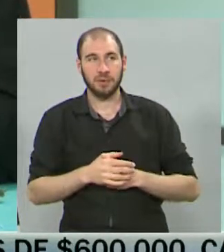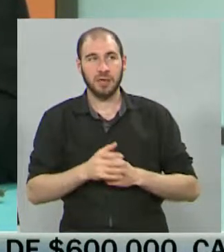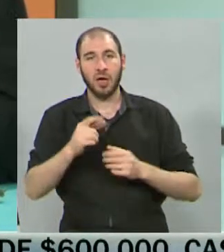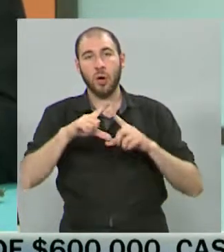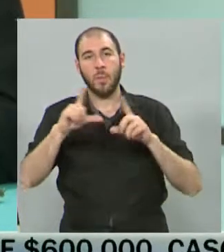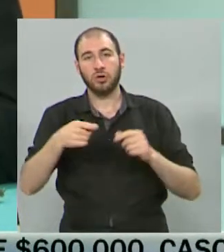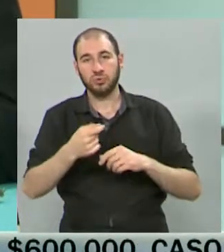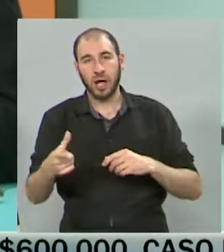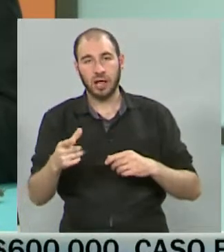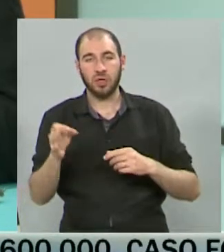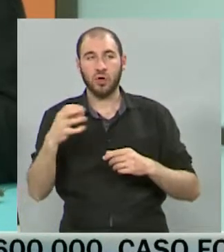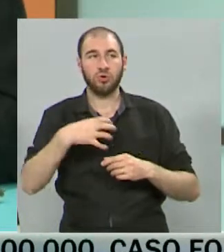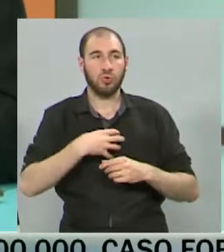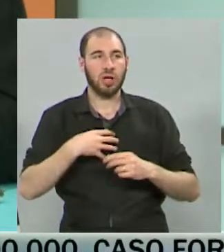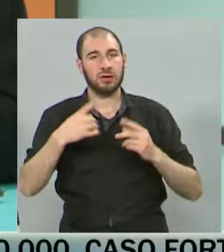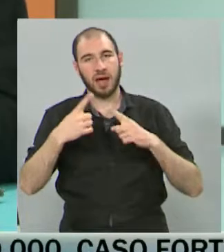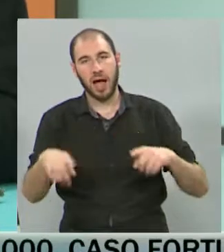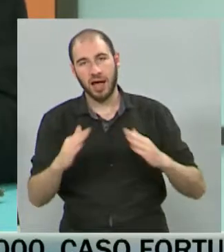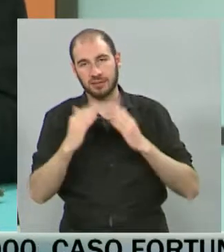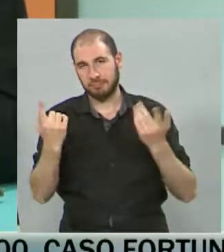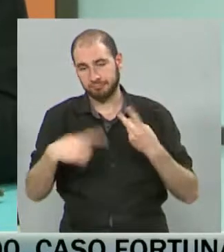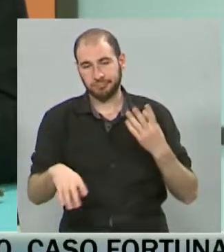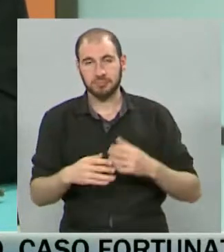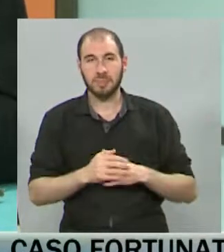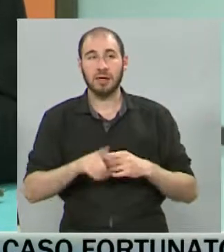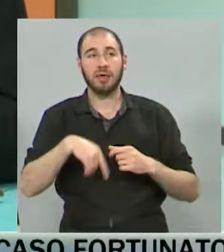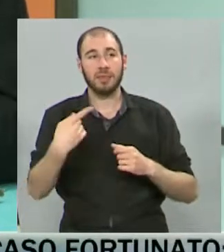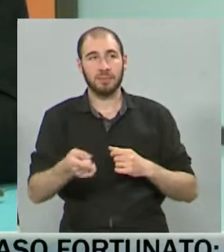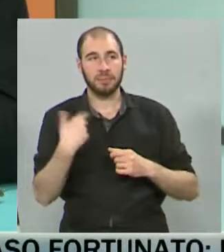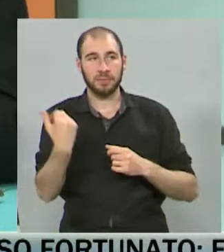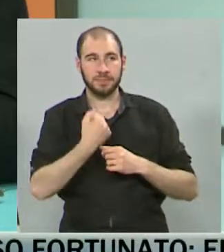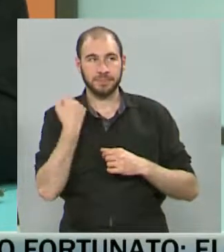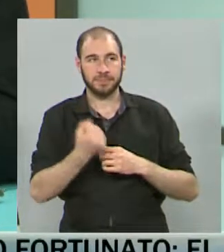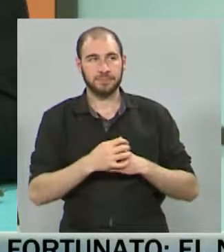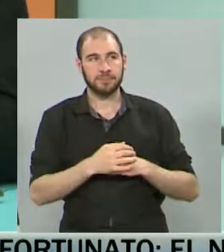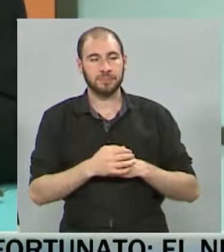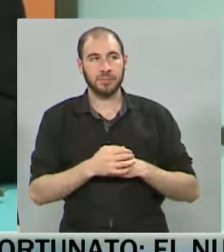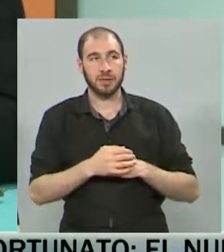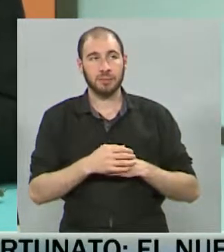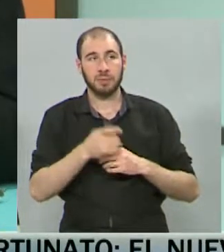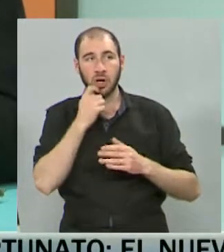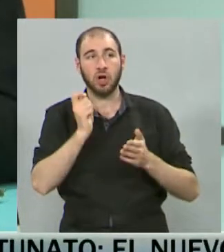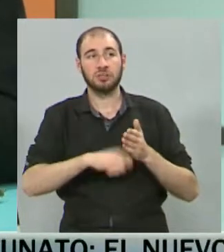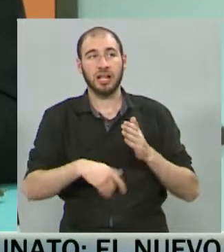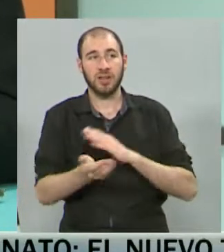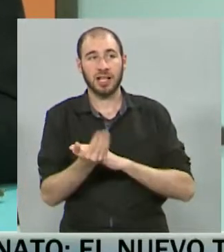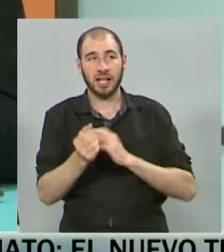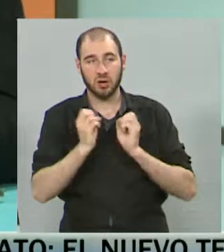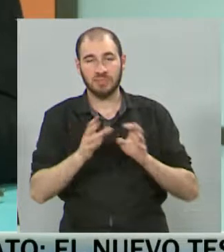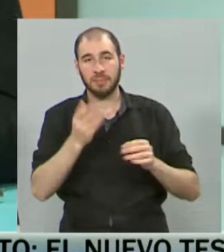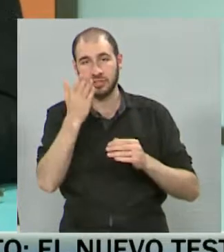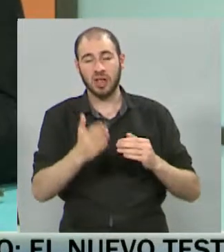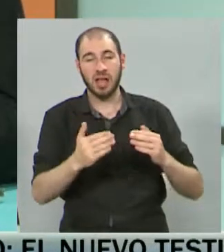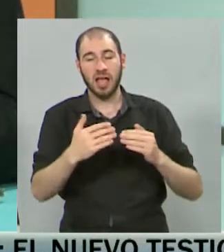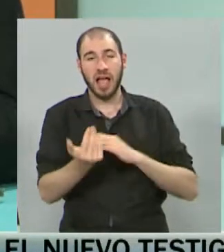bono de sueldo, alguna propiedad, etcétera. Y después hay que tener en cuenta que cuando inicia el contrato de alquiler, el inquilino tiene